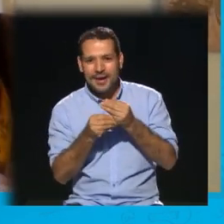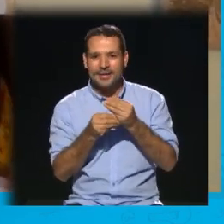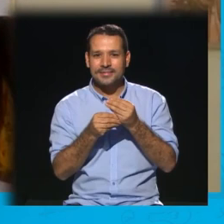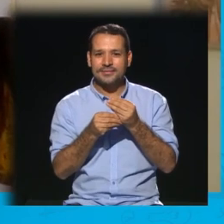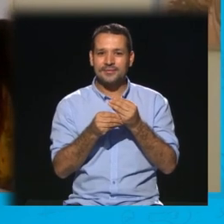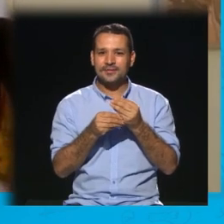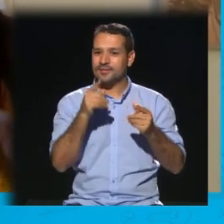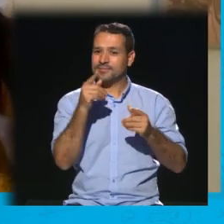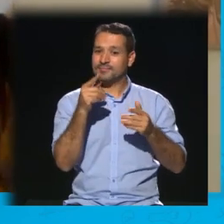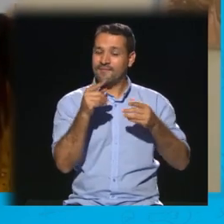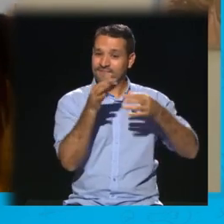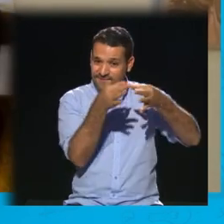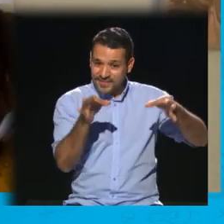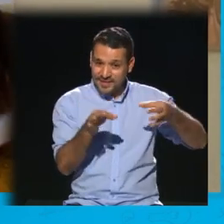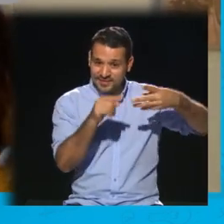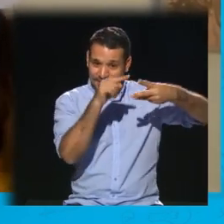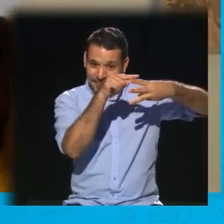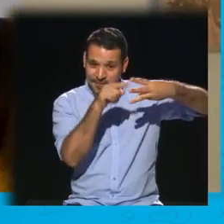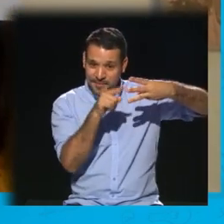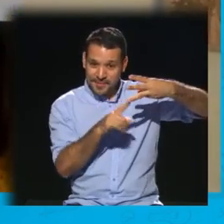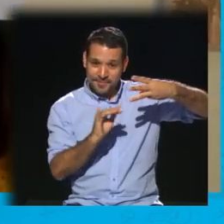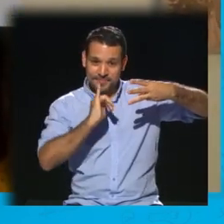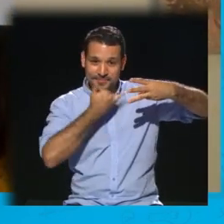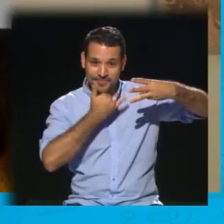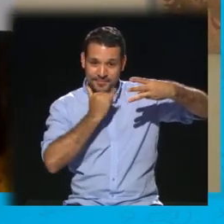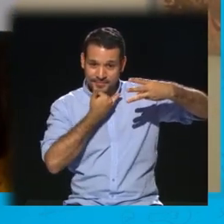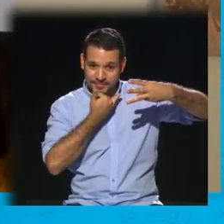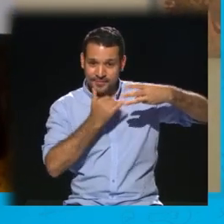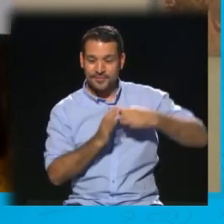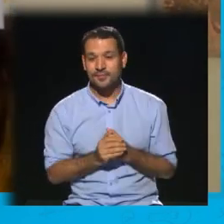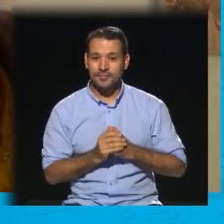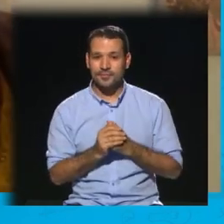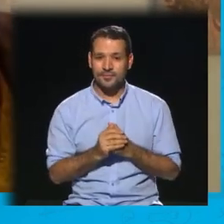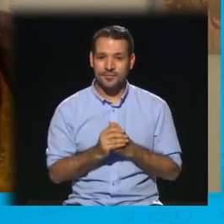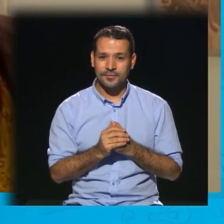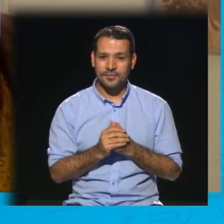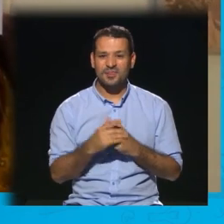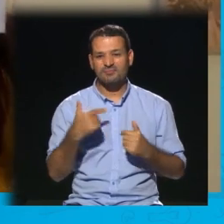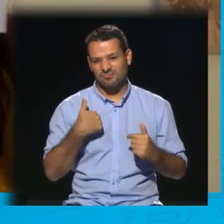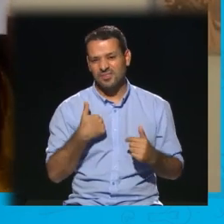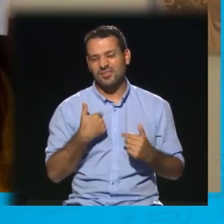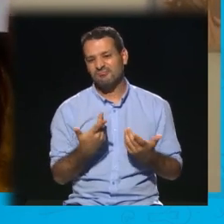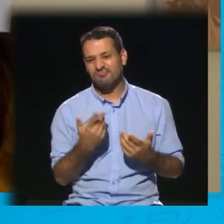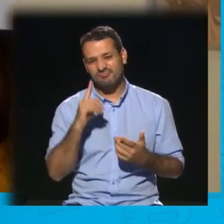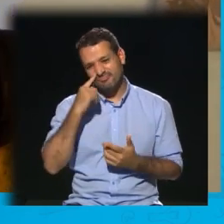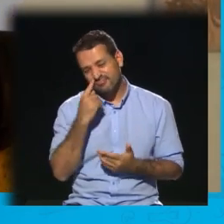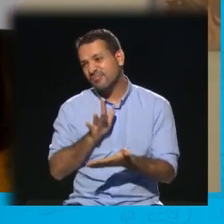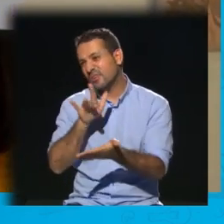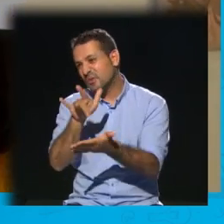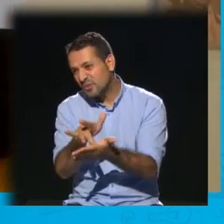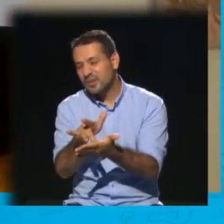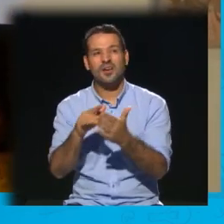correcta. Podemos decir lo mismo usando cualquiera de las tres palabras. Ejemplo, fui al parque, pero me aburrí. Fui al parque, más me